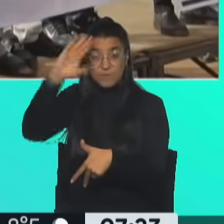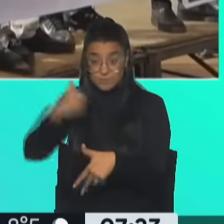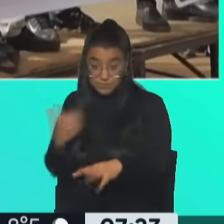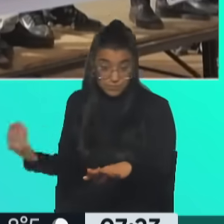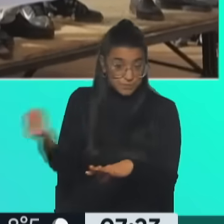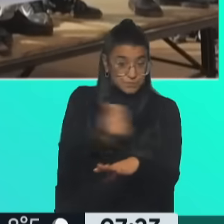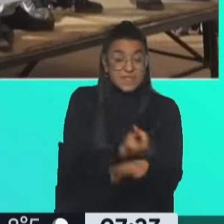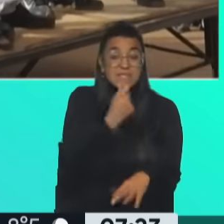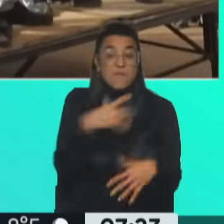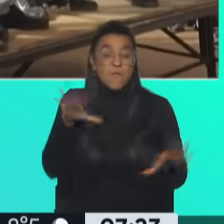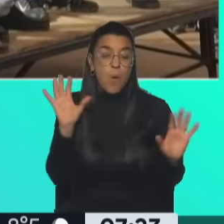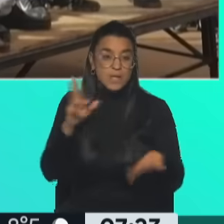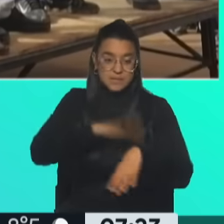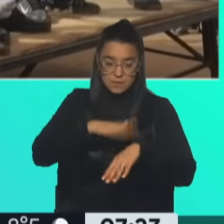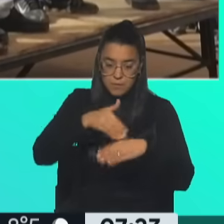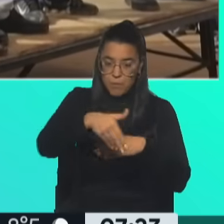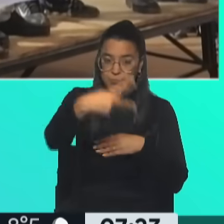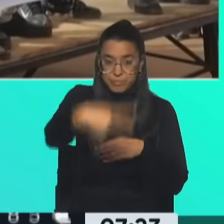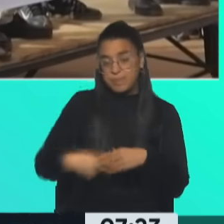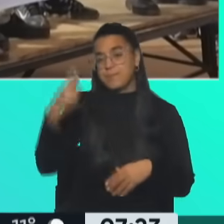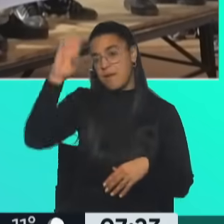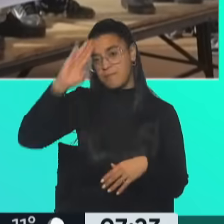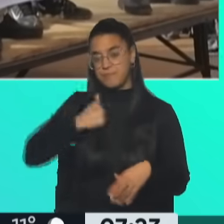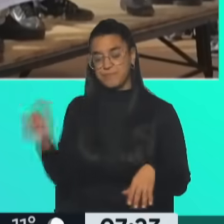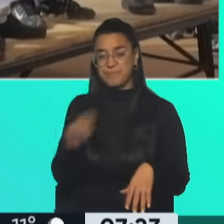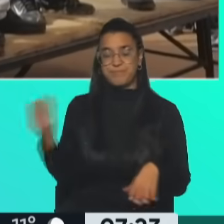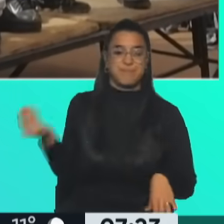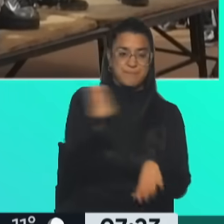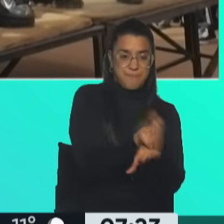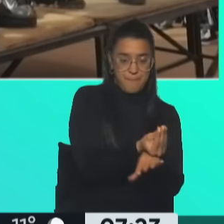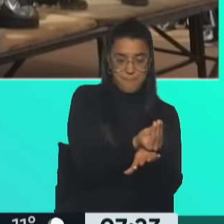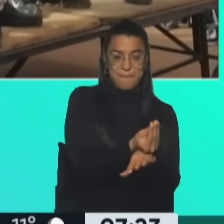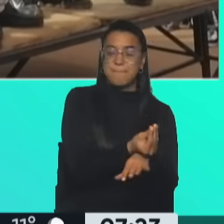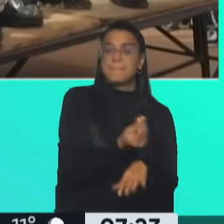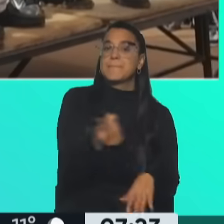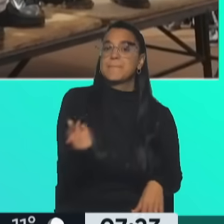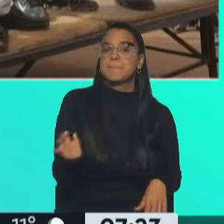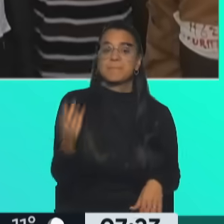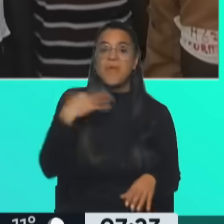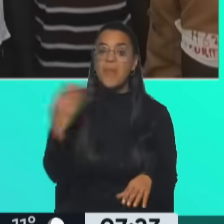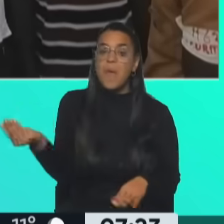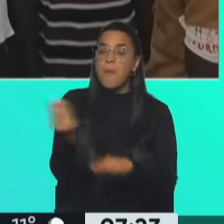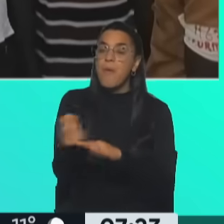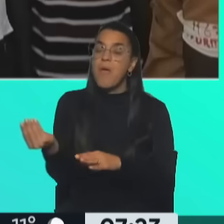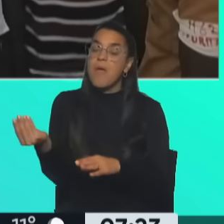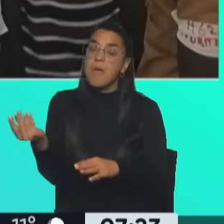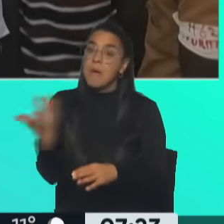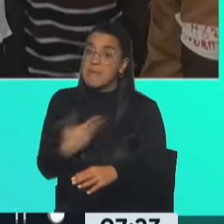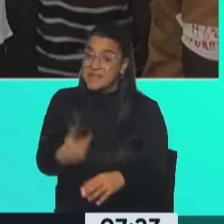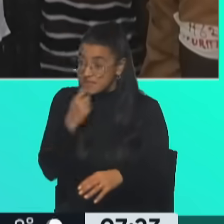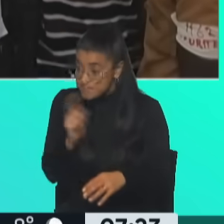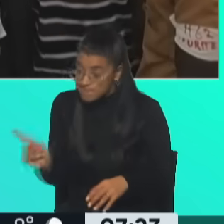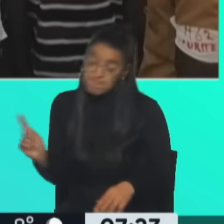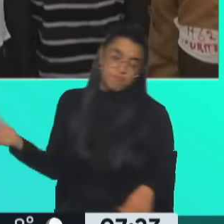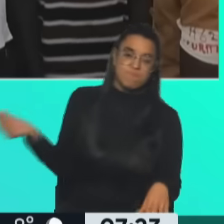que este ultimátum no respondiera a favor de la restitución de Bazoum. Circuló